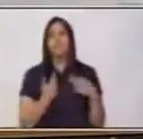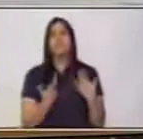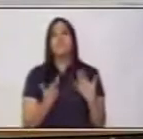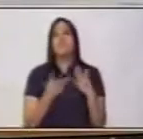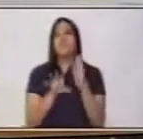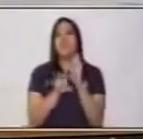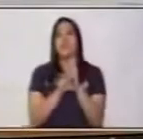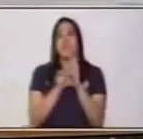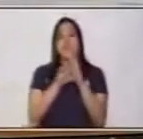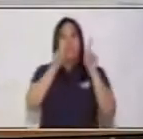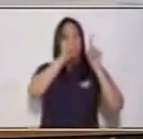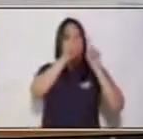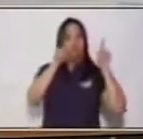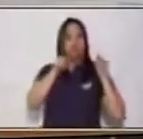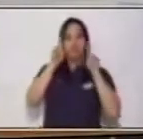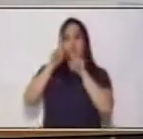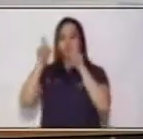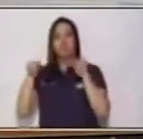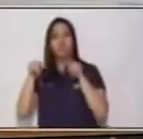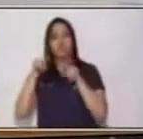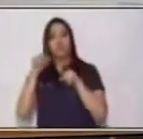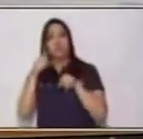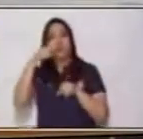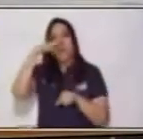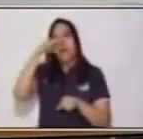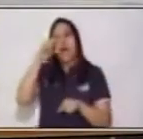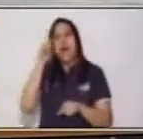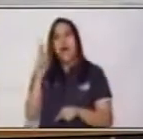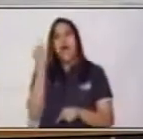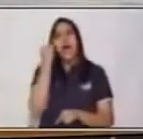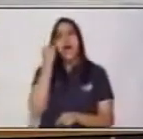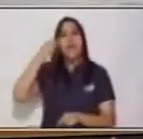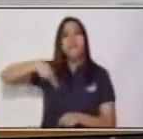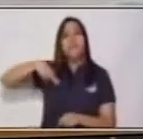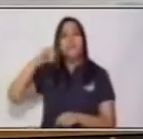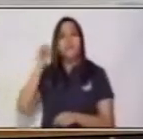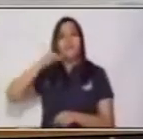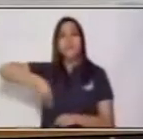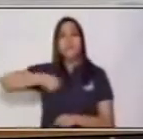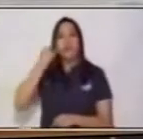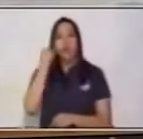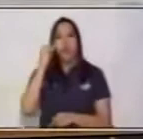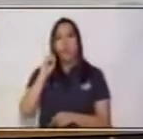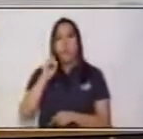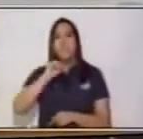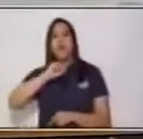con estos parámetros. A al cuadrado